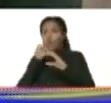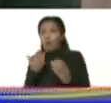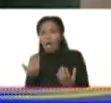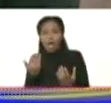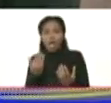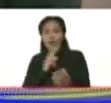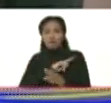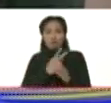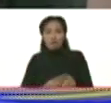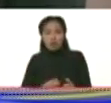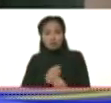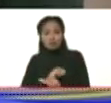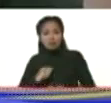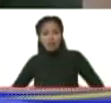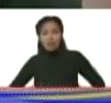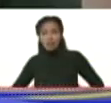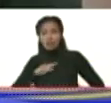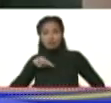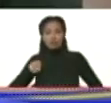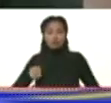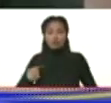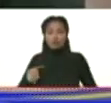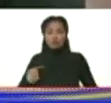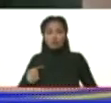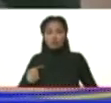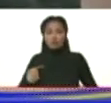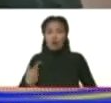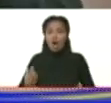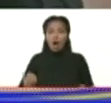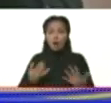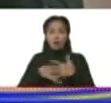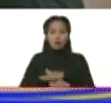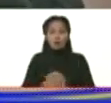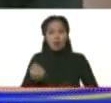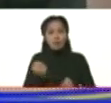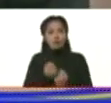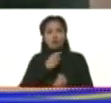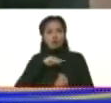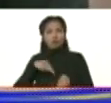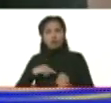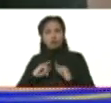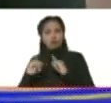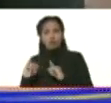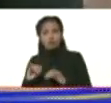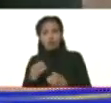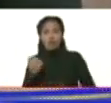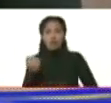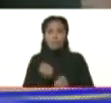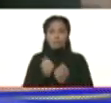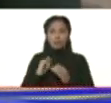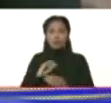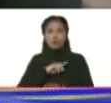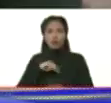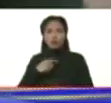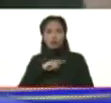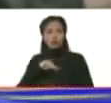Nuestra fuerza. C'est unité dans mitan nous. Está en la unidad entre nosotros. Entre la solidaridad entre